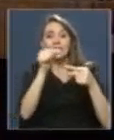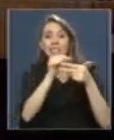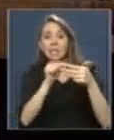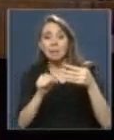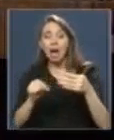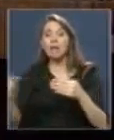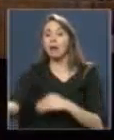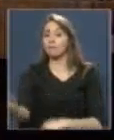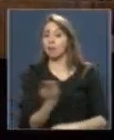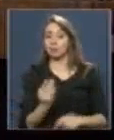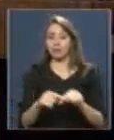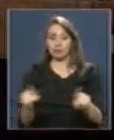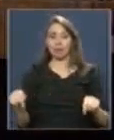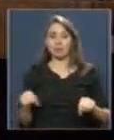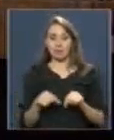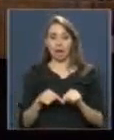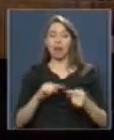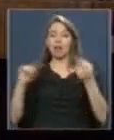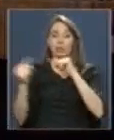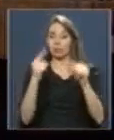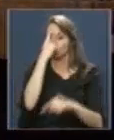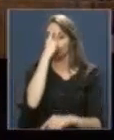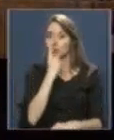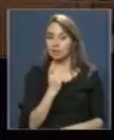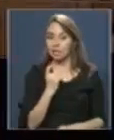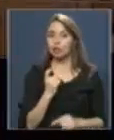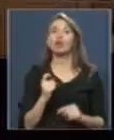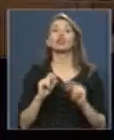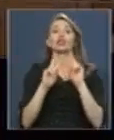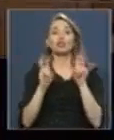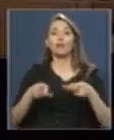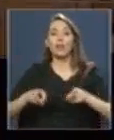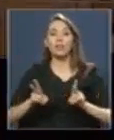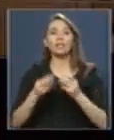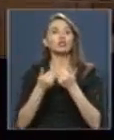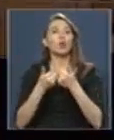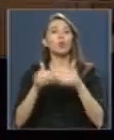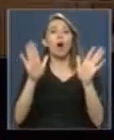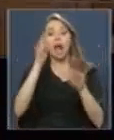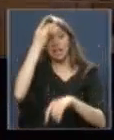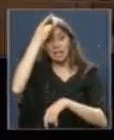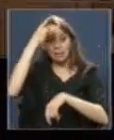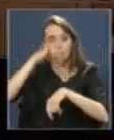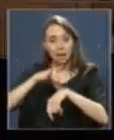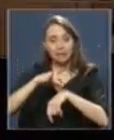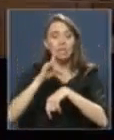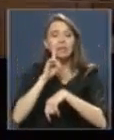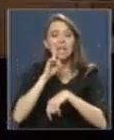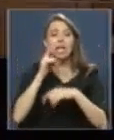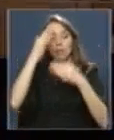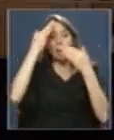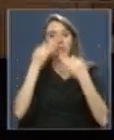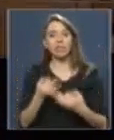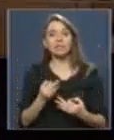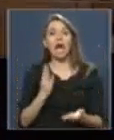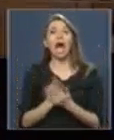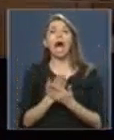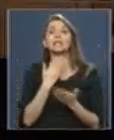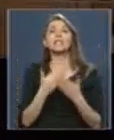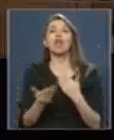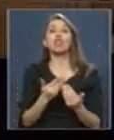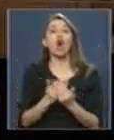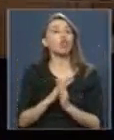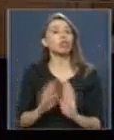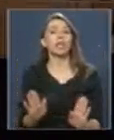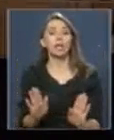aquí una discusión en serio sobre el derecho que tiene cualquier paciente de decidir hasta dónde llegar, cuando